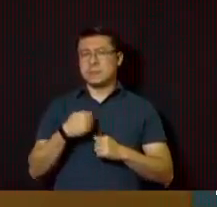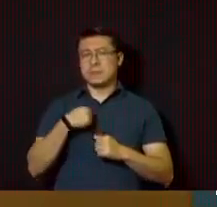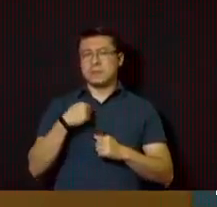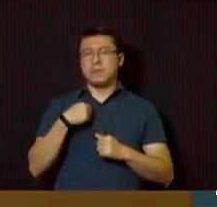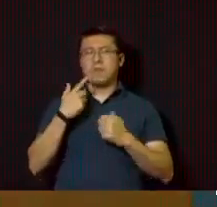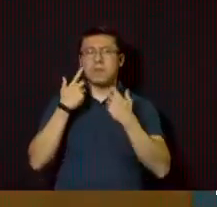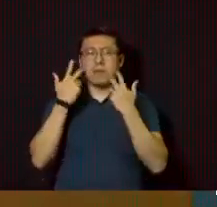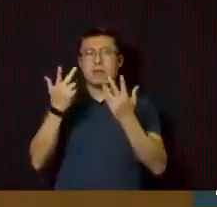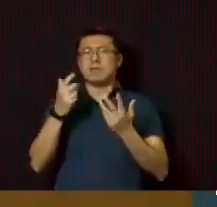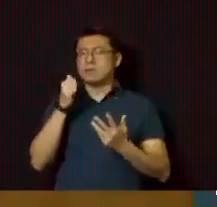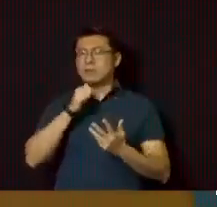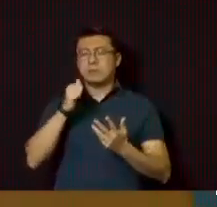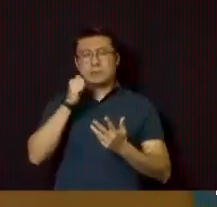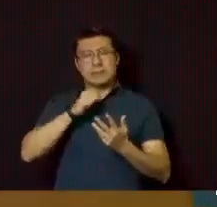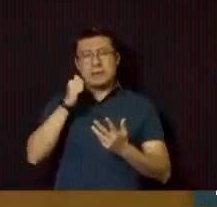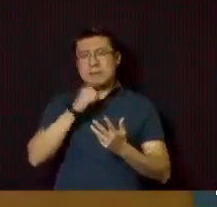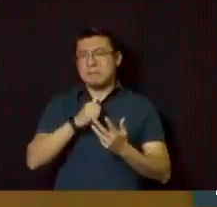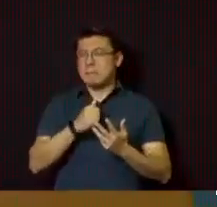que me vaya bien, ¿no?